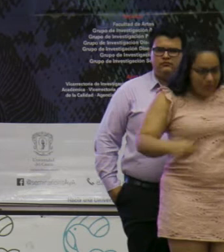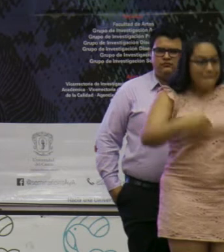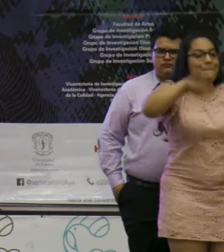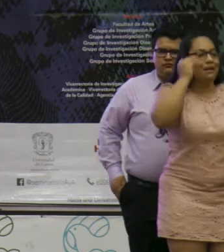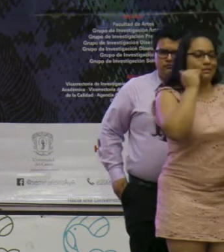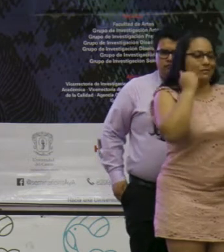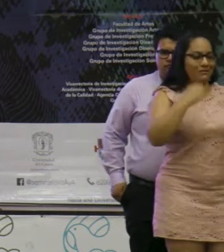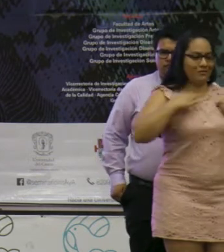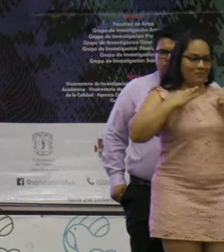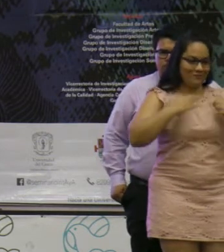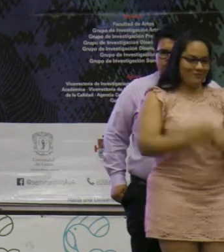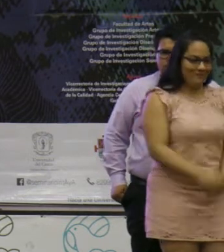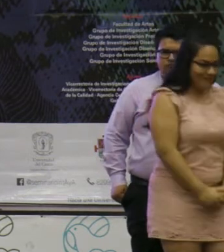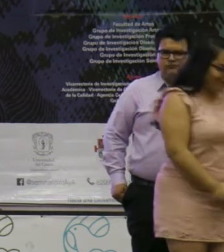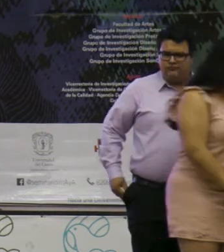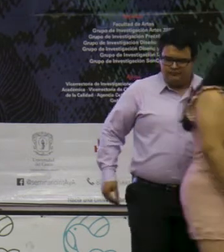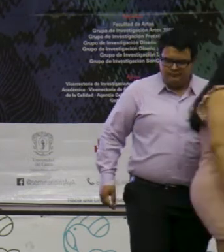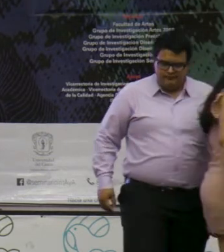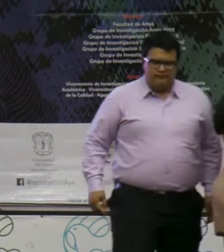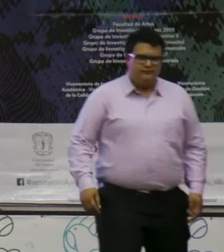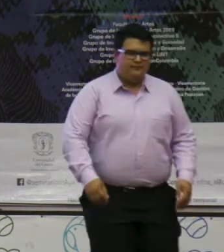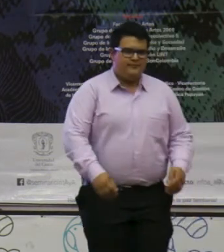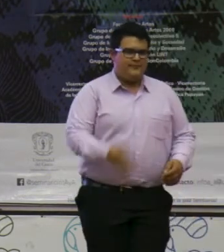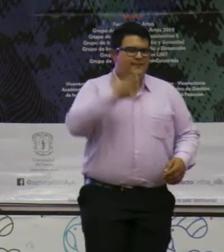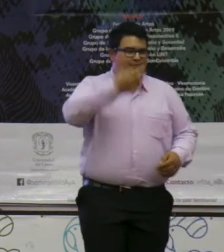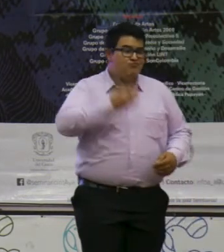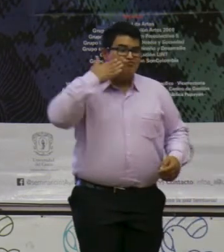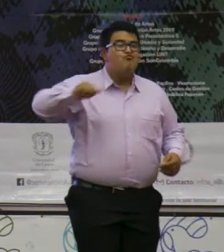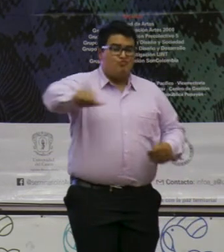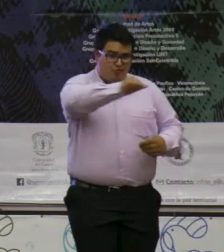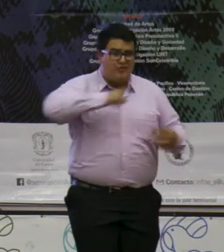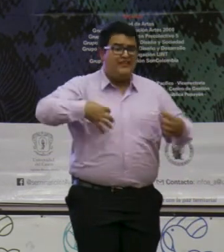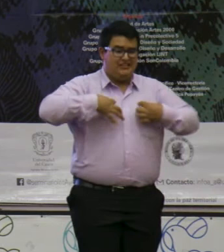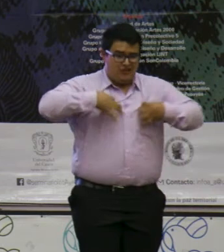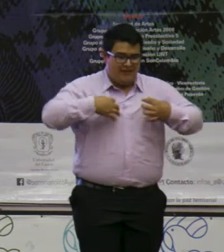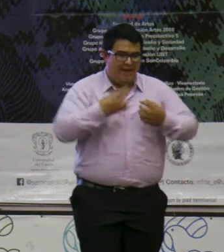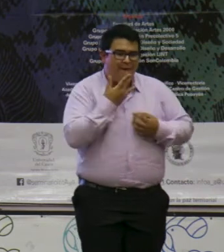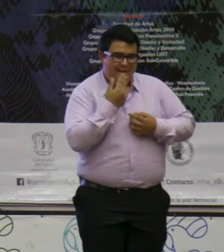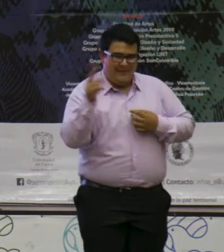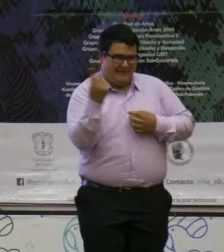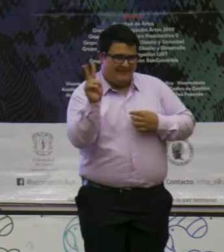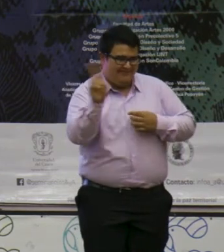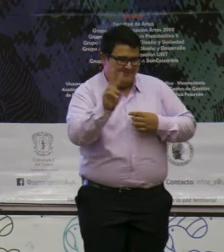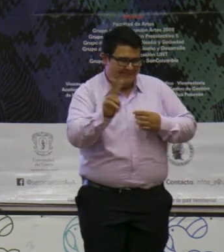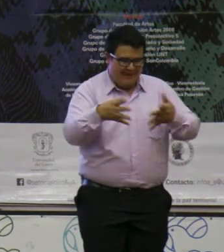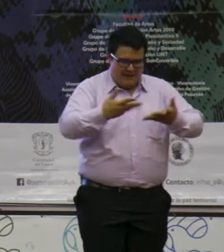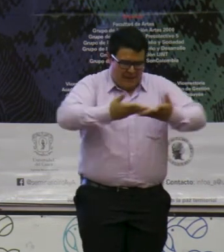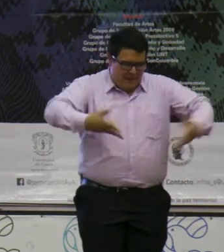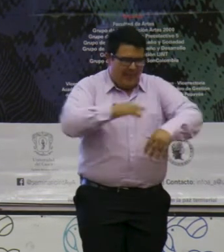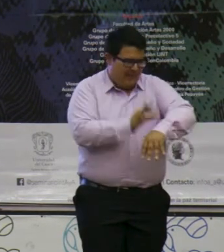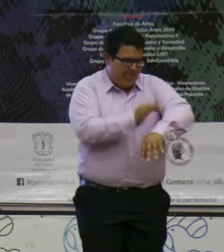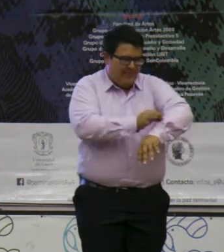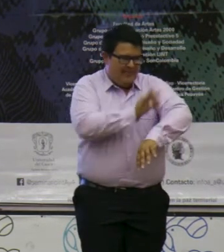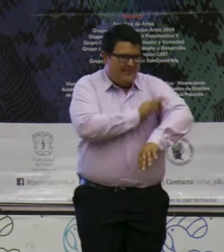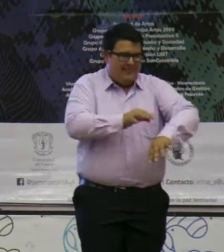mujeres. Muchas mujeres murieron intoxicadas, muchos modistas murieron intoxicados, gente que confeccionaba, por el pinche